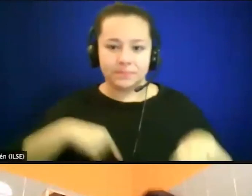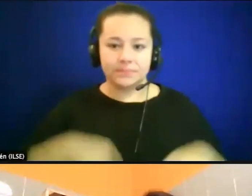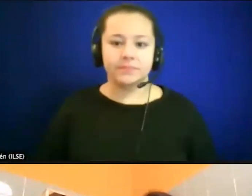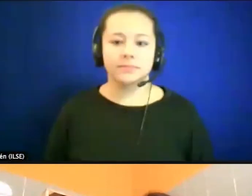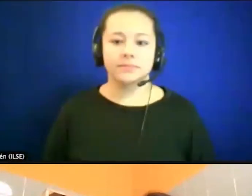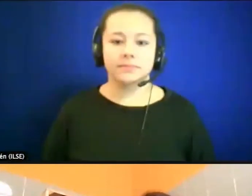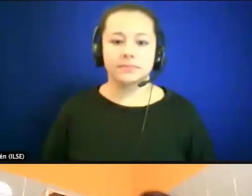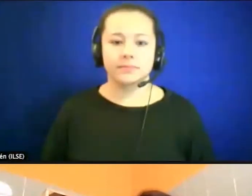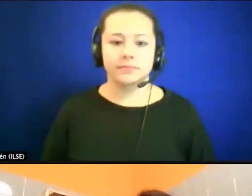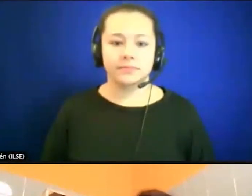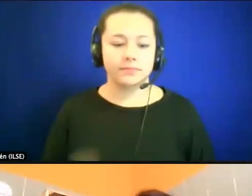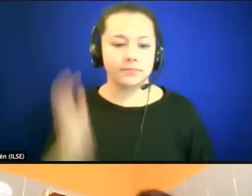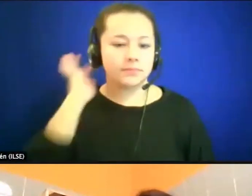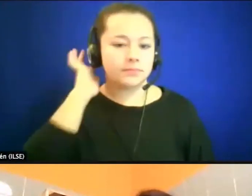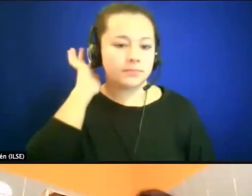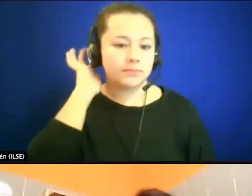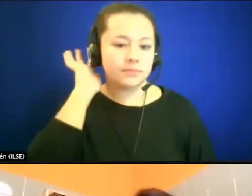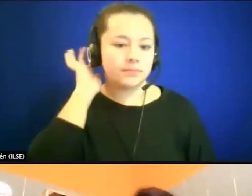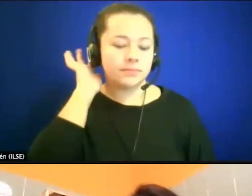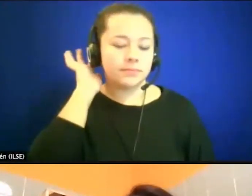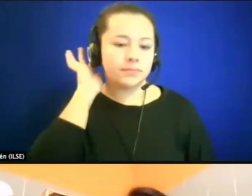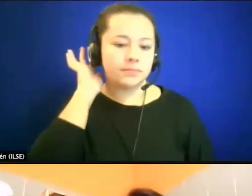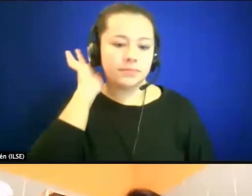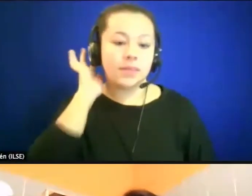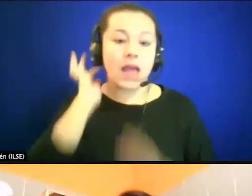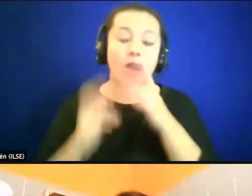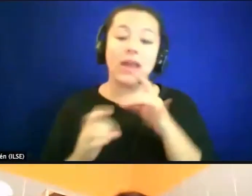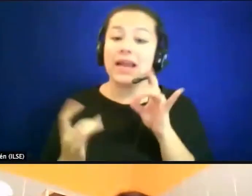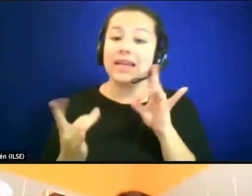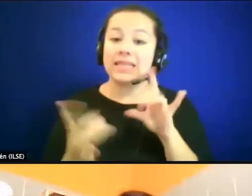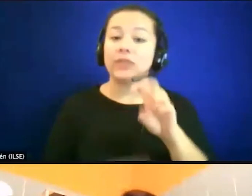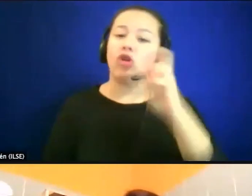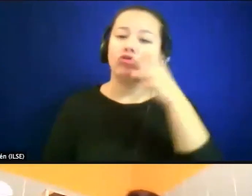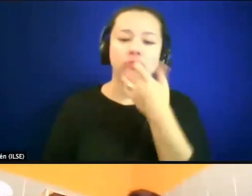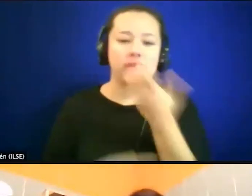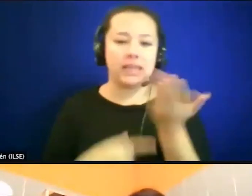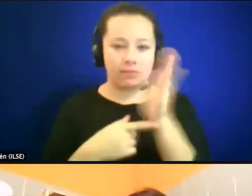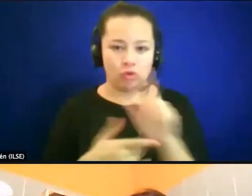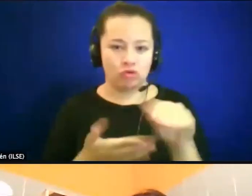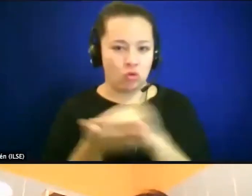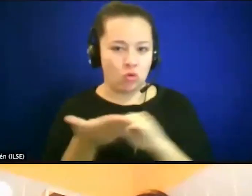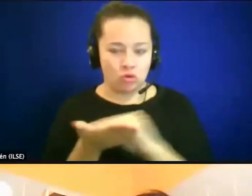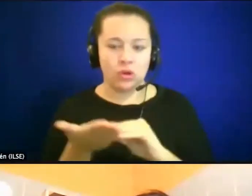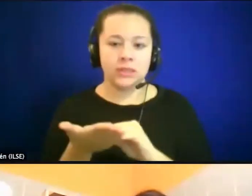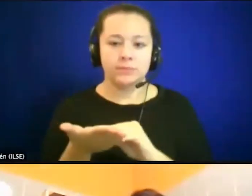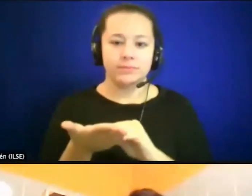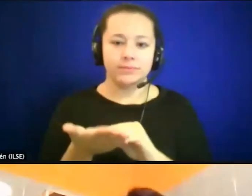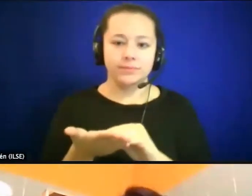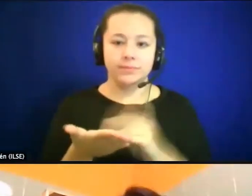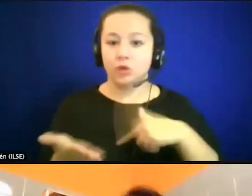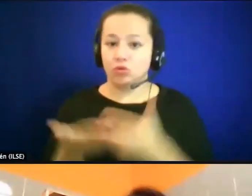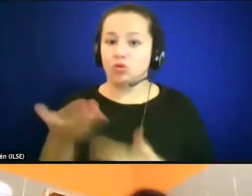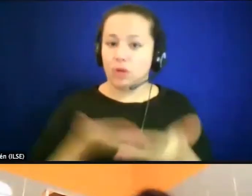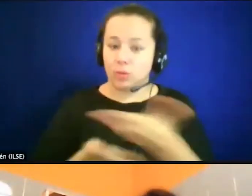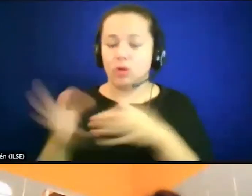esa deambulación. Vamos a dejar en el chat otros ejemplos de soluciones con las que colaboramos, soluciones que han